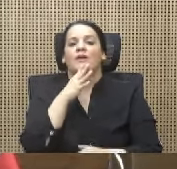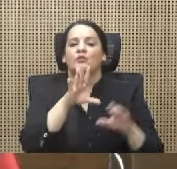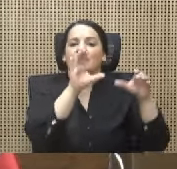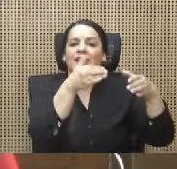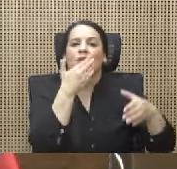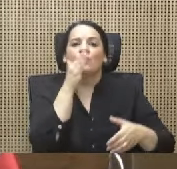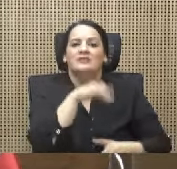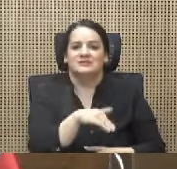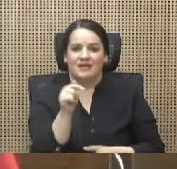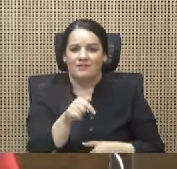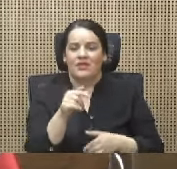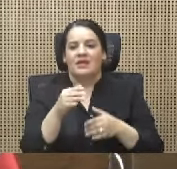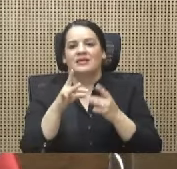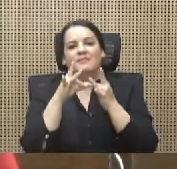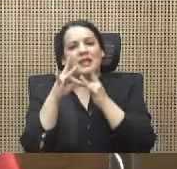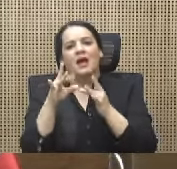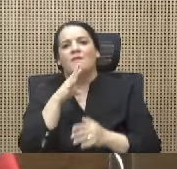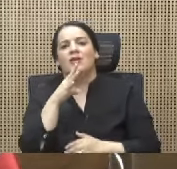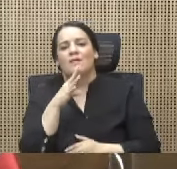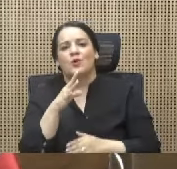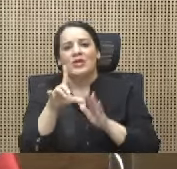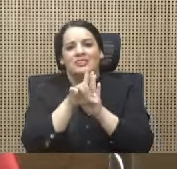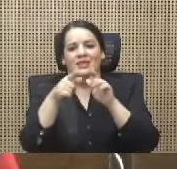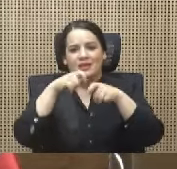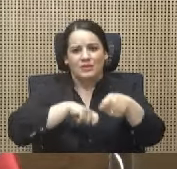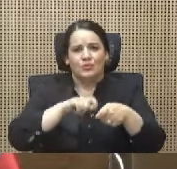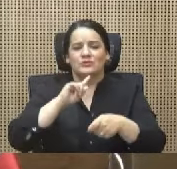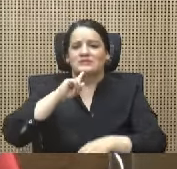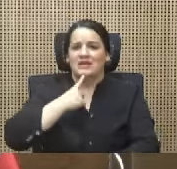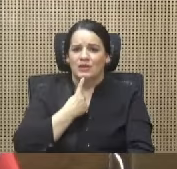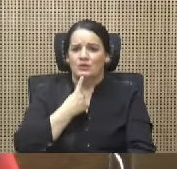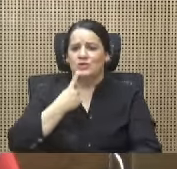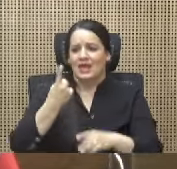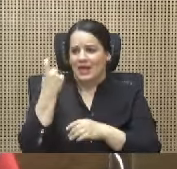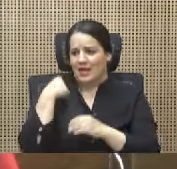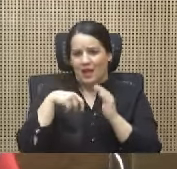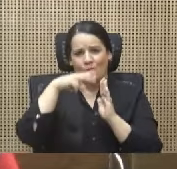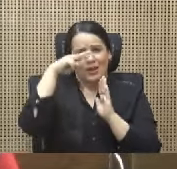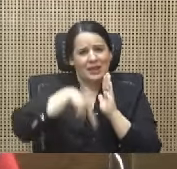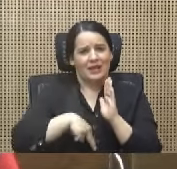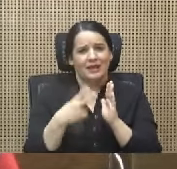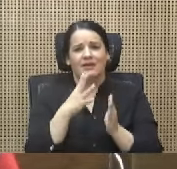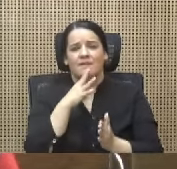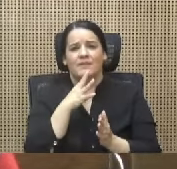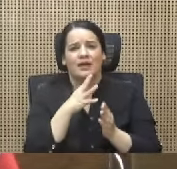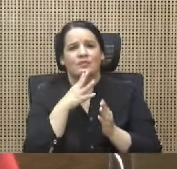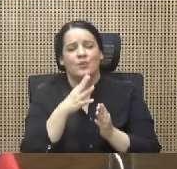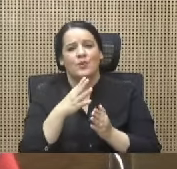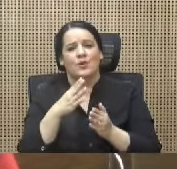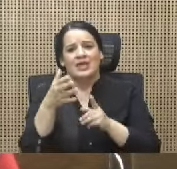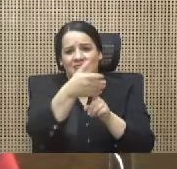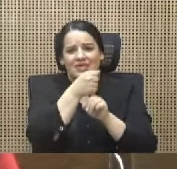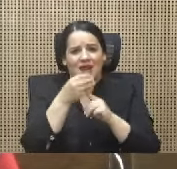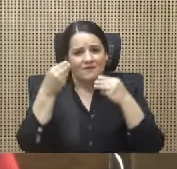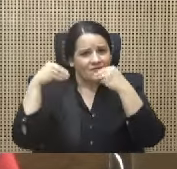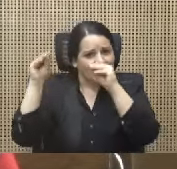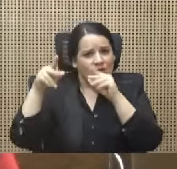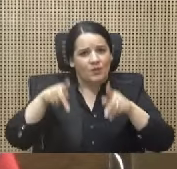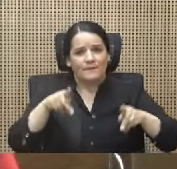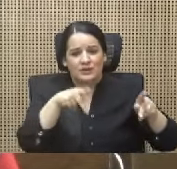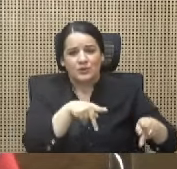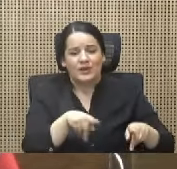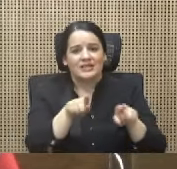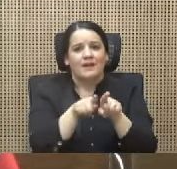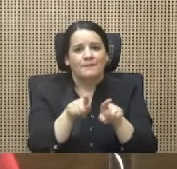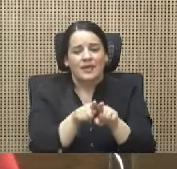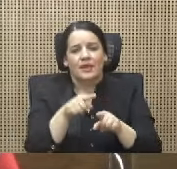organizada, especialmente cuando estamos hablando de delitos tan graves como los que yo les acabo de leer. Estamos hablando de tráfico de personas, estamos hablando de